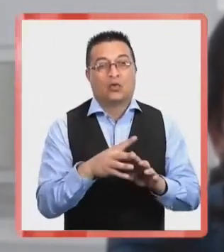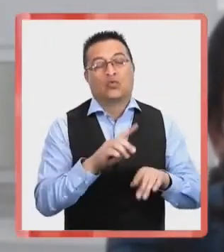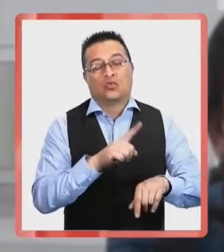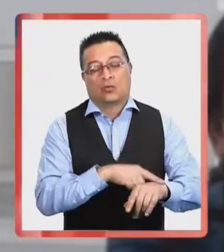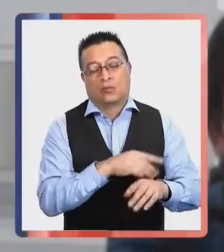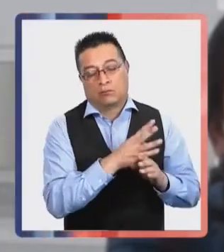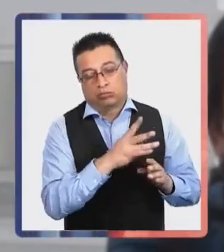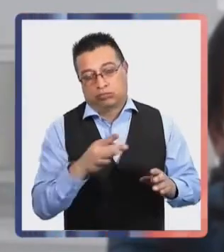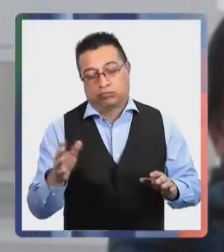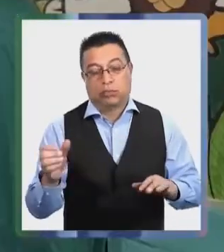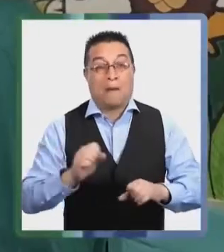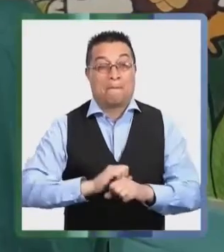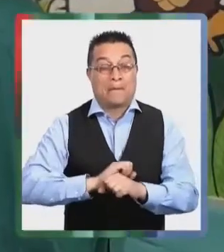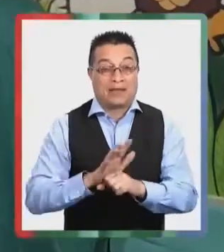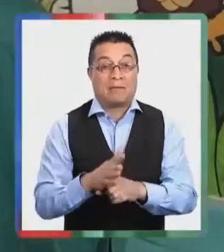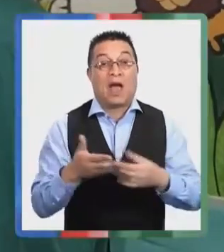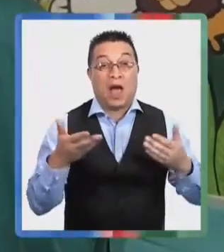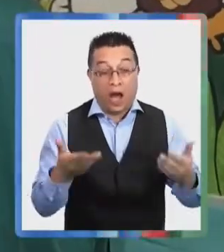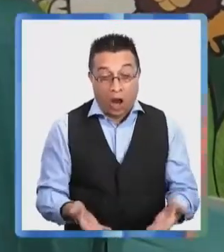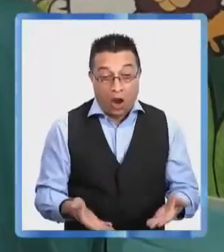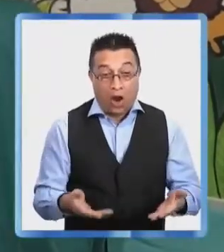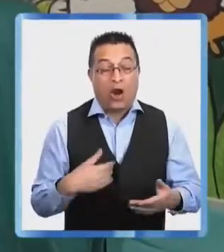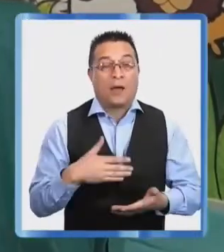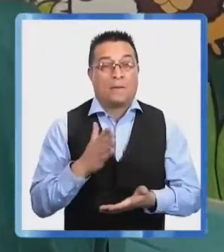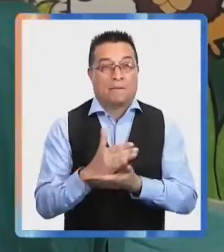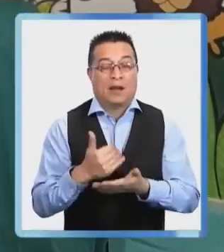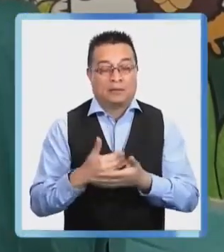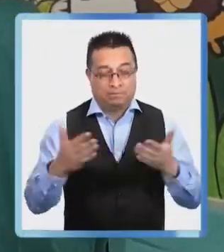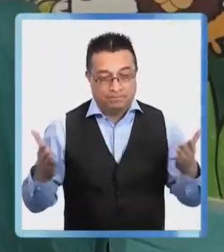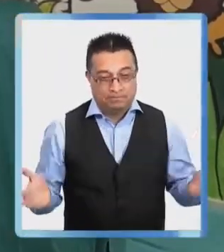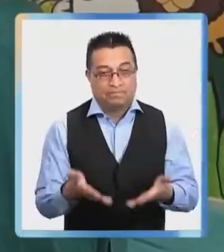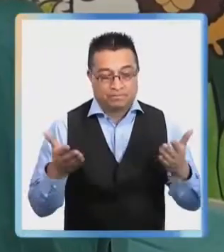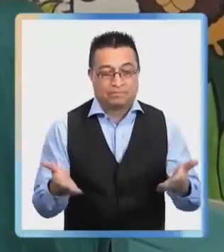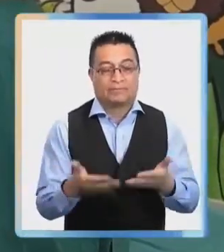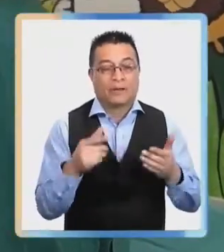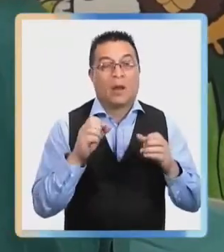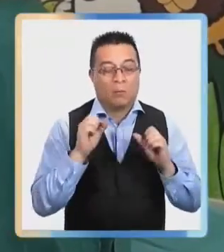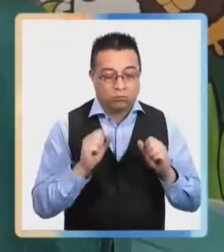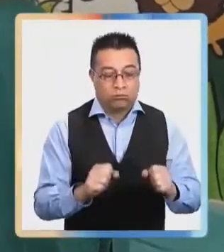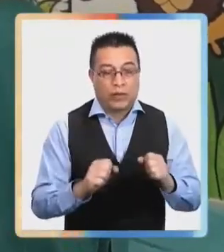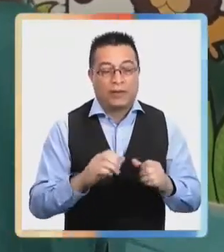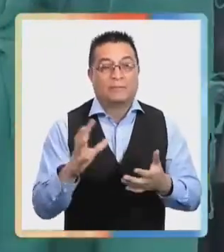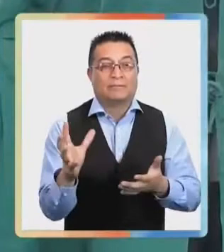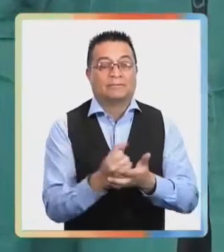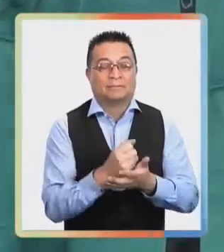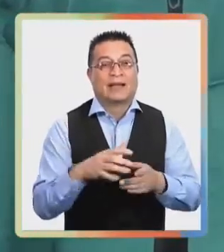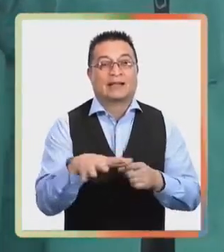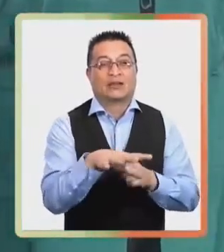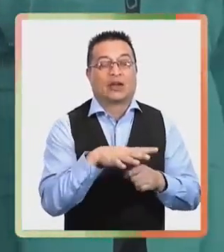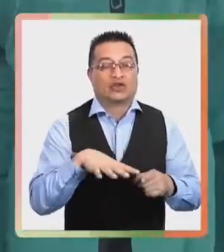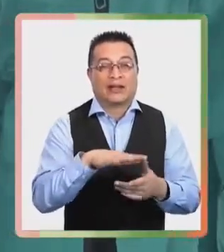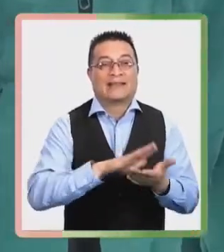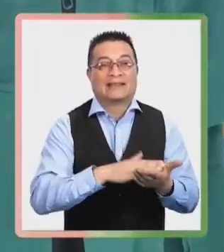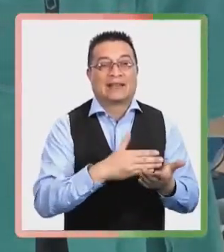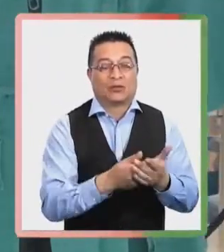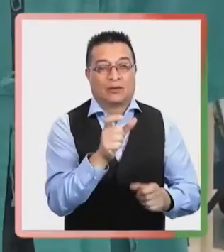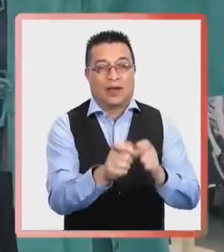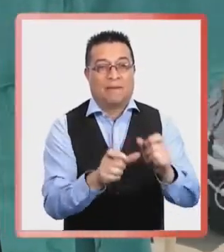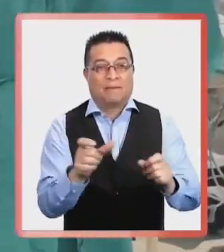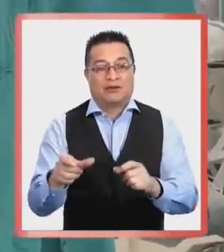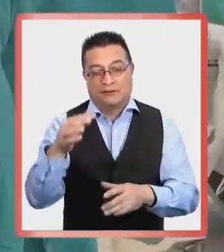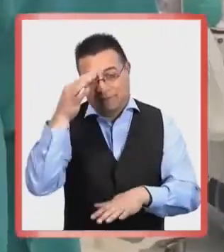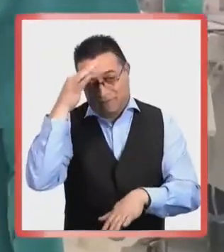de un largo periodo de trabajo en la pandemia y ahora estamos en un plan de reactivación de poder sacar situaciones de salud de